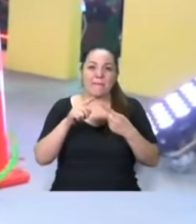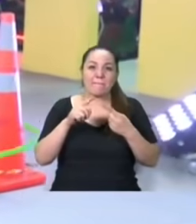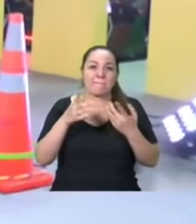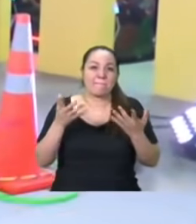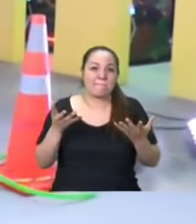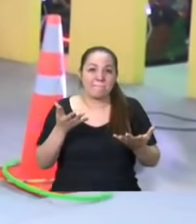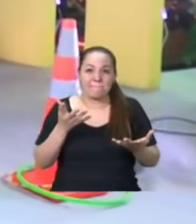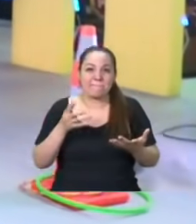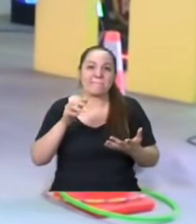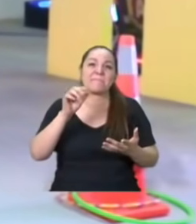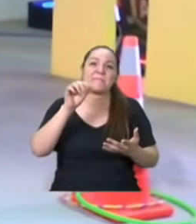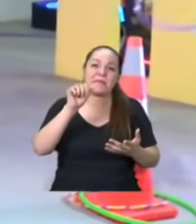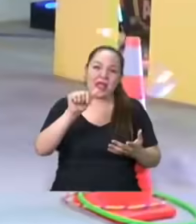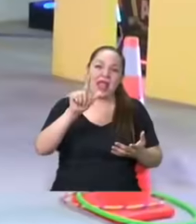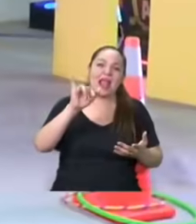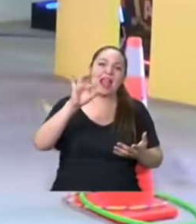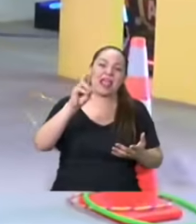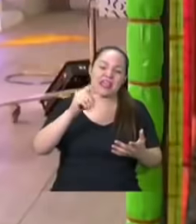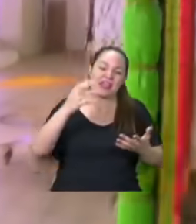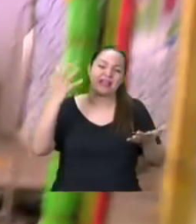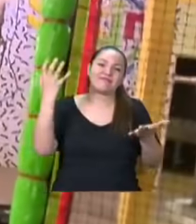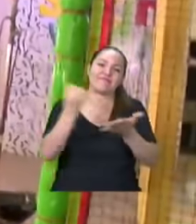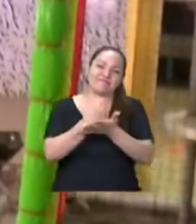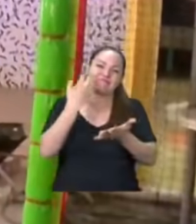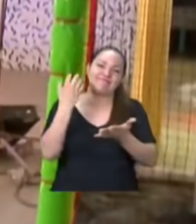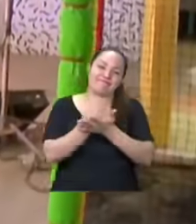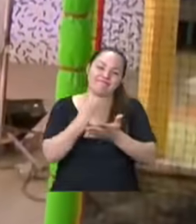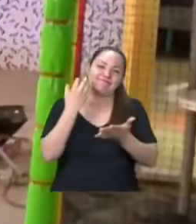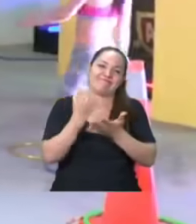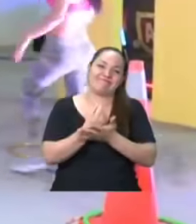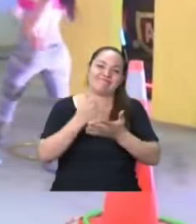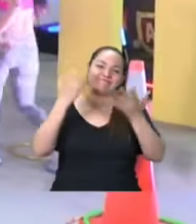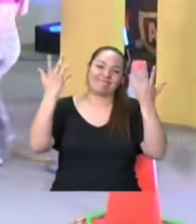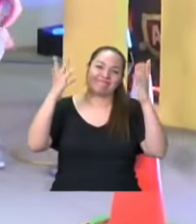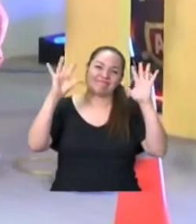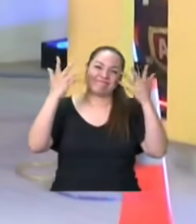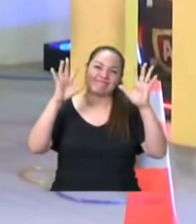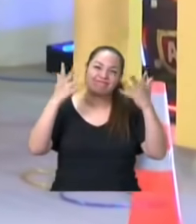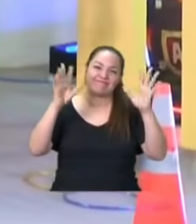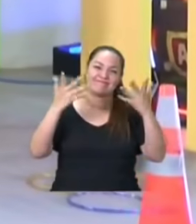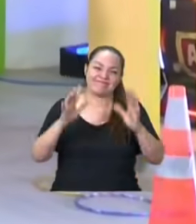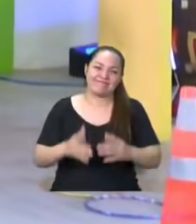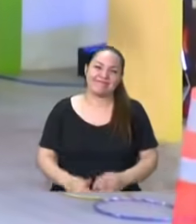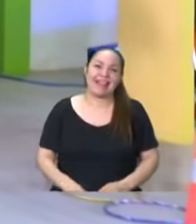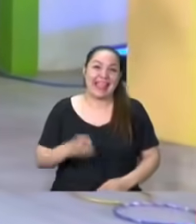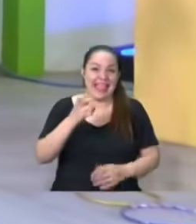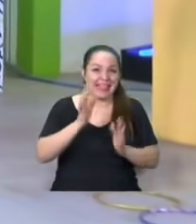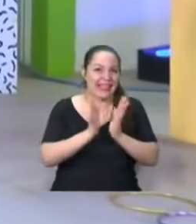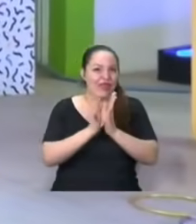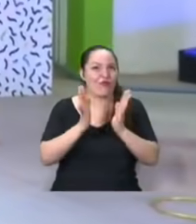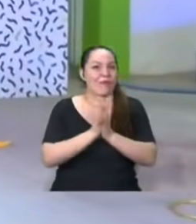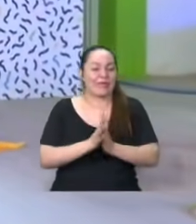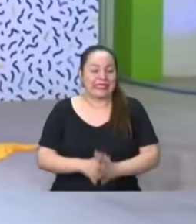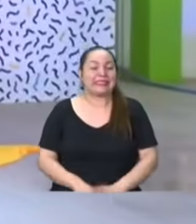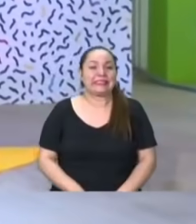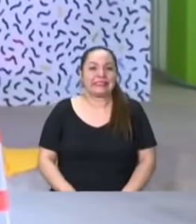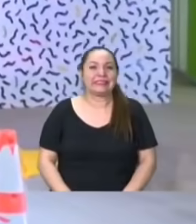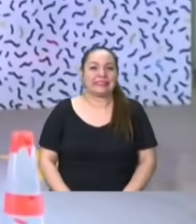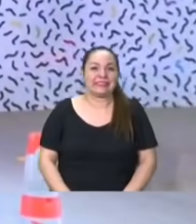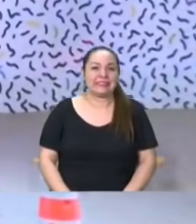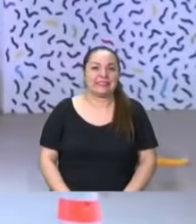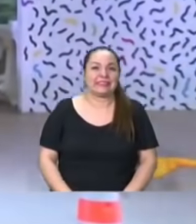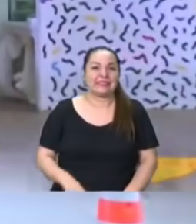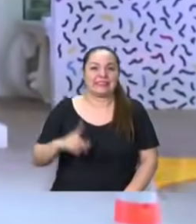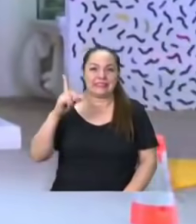prácticamente Aleida. Aleida, señoras y señores, se está llevando el primer punto de esta competencia, señor Chavana.